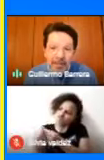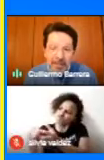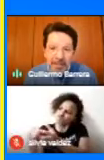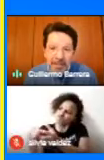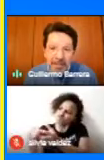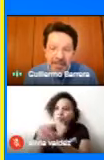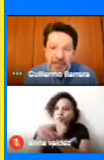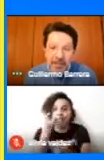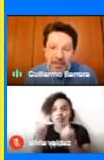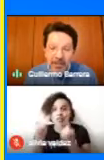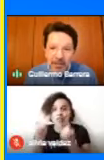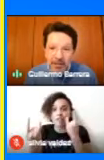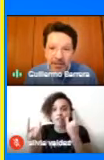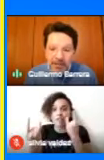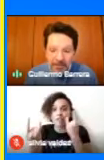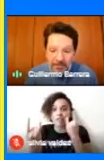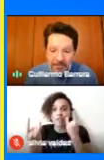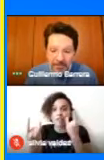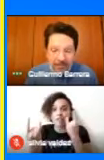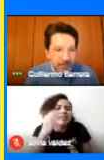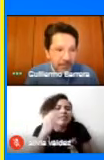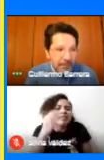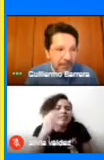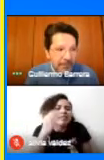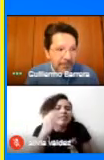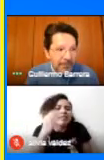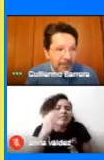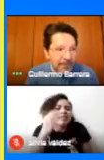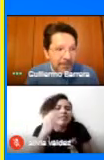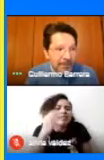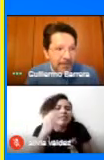o intereses que se interrelacionan.